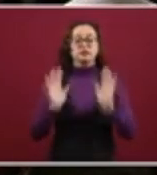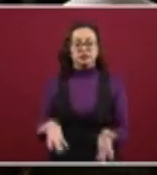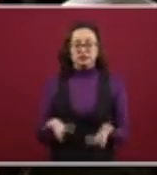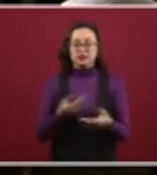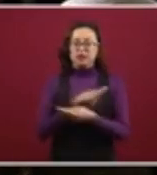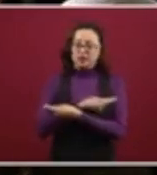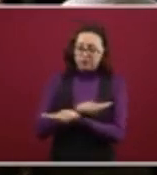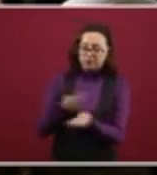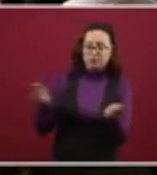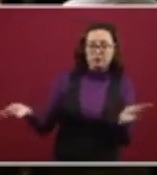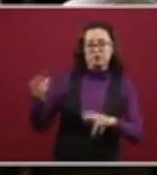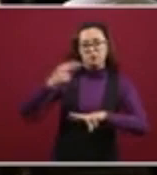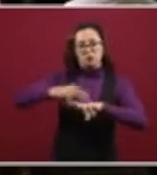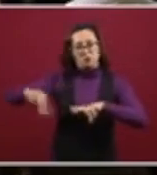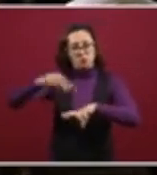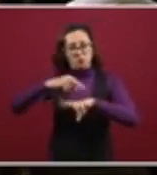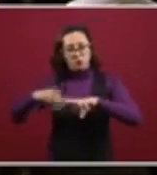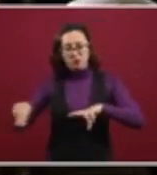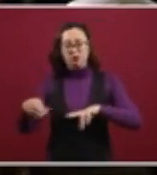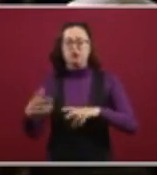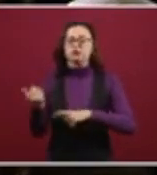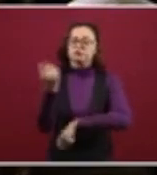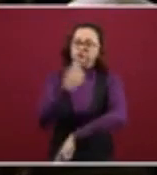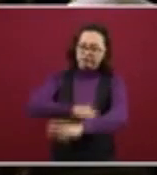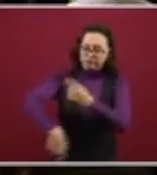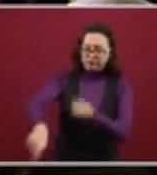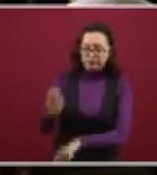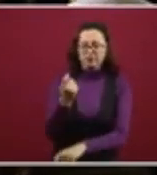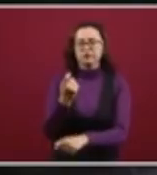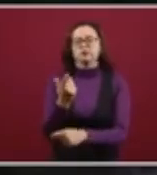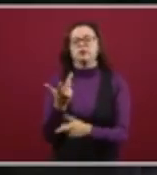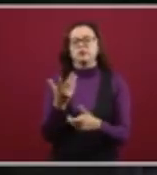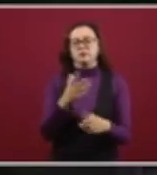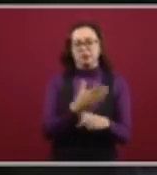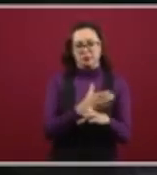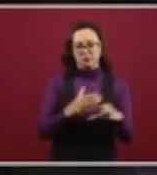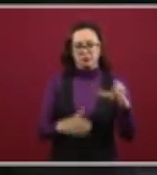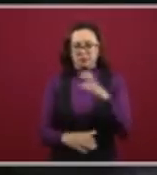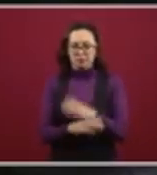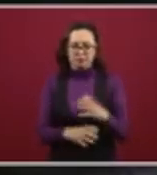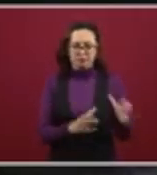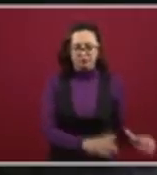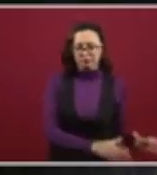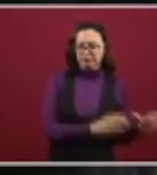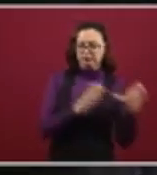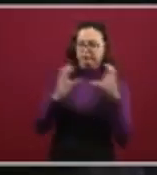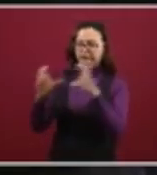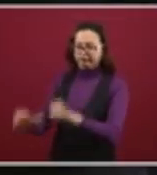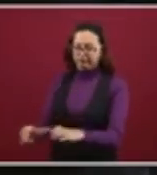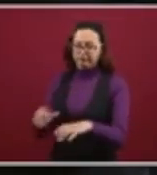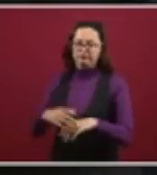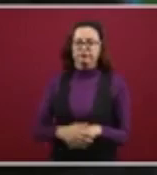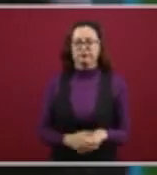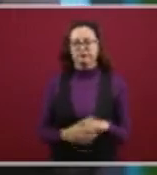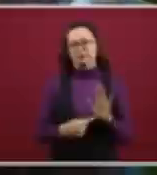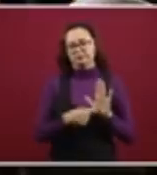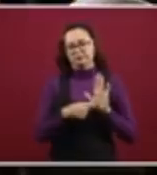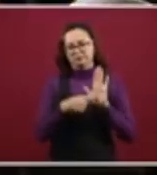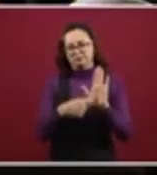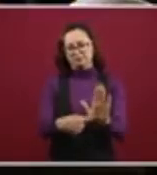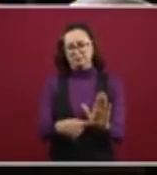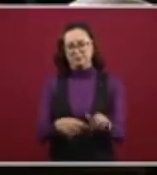por regiones y también los vales canjeados por el producto en físico para cada una de